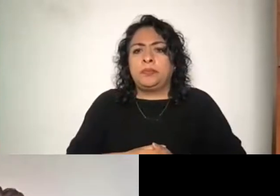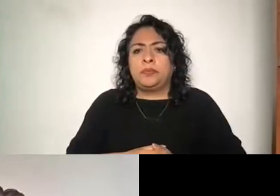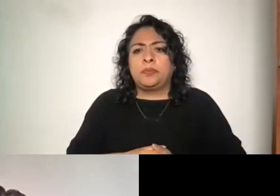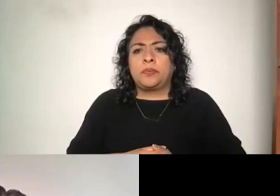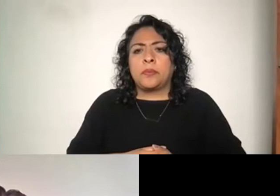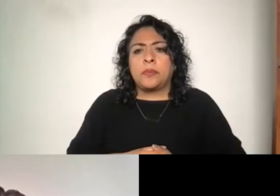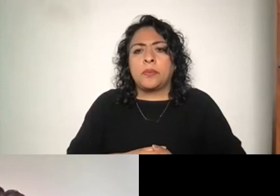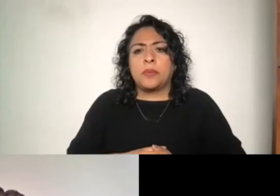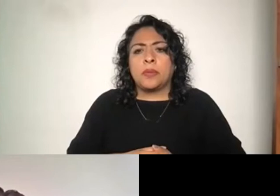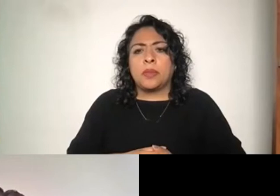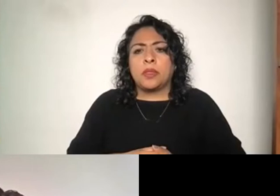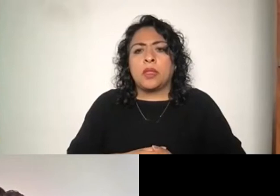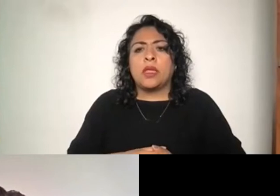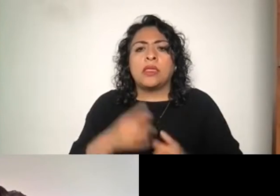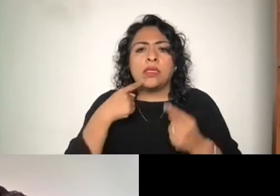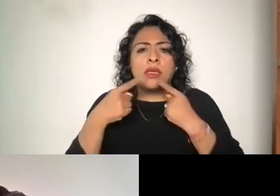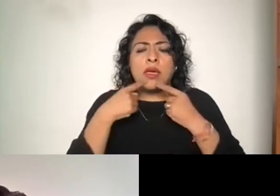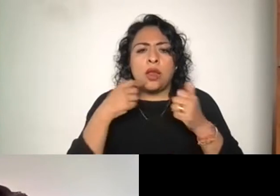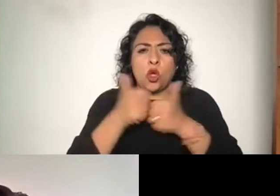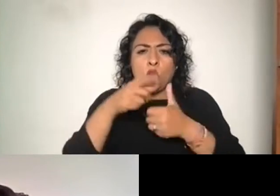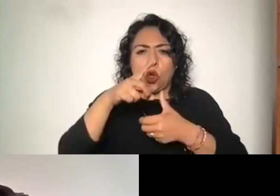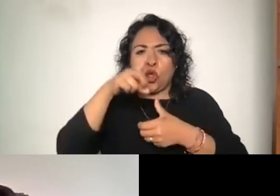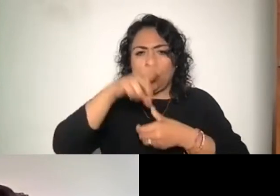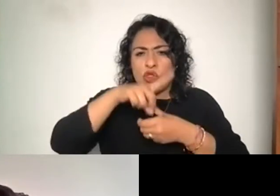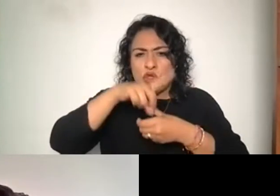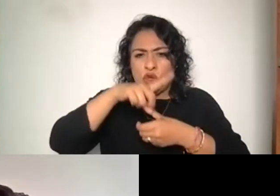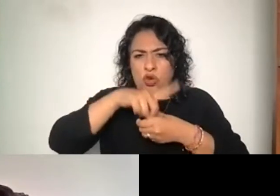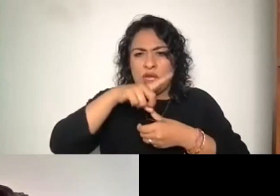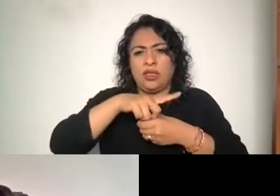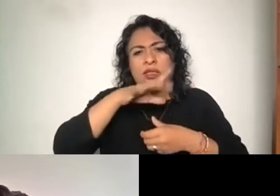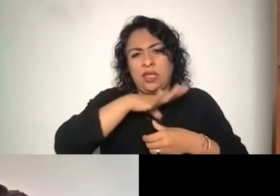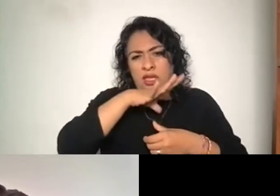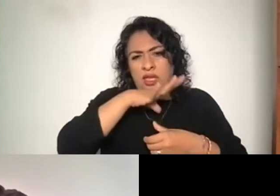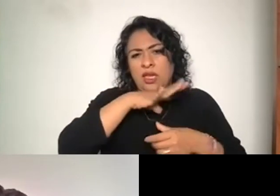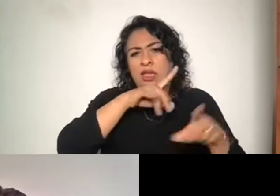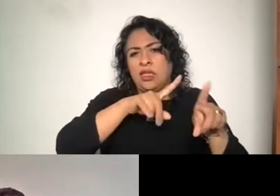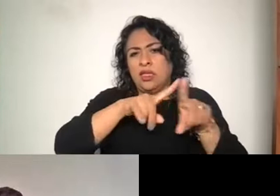Para el diálogo con donantes vamos a tener varios